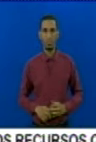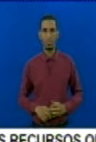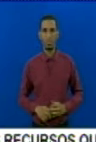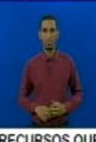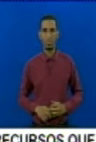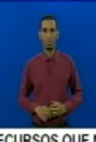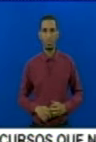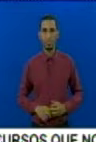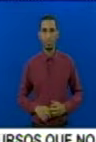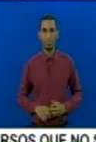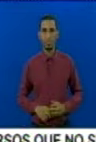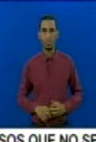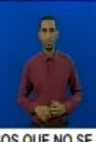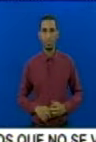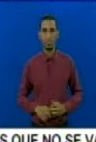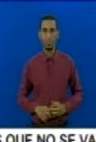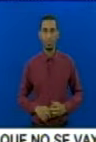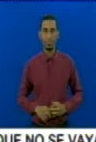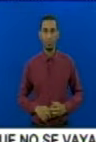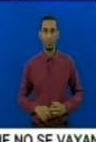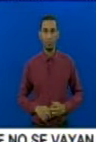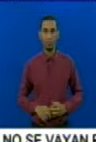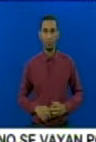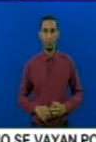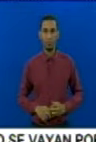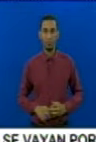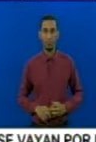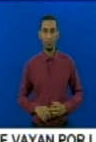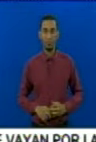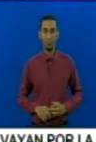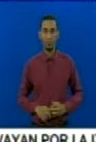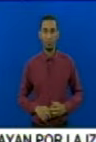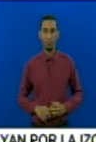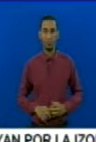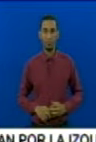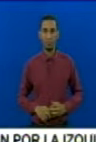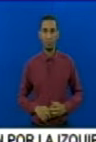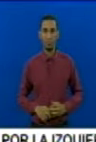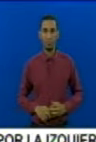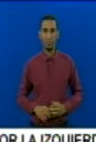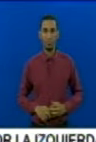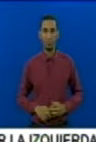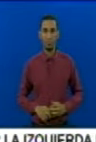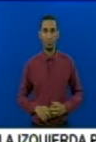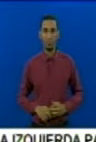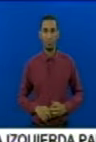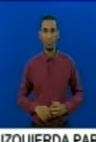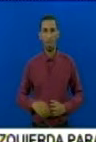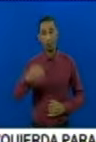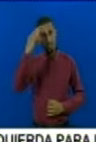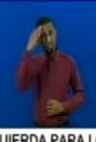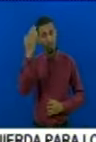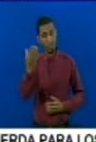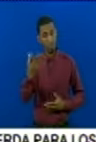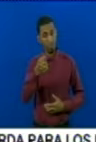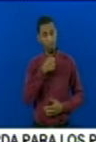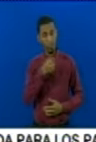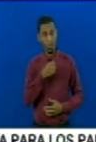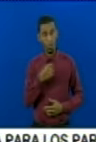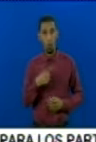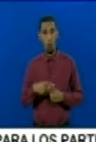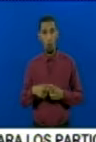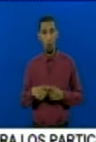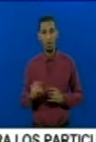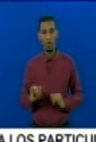Muchísimas gracias. gracias a nuestros reporteros. Continuamos con otros criterios